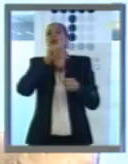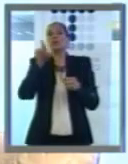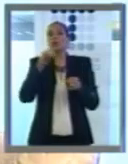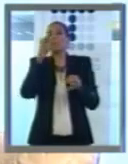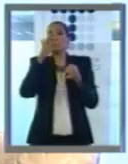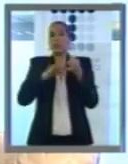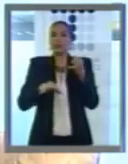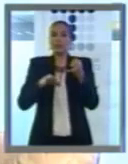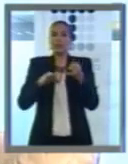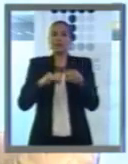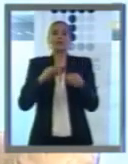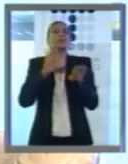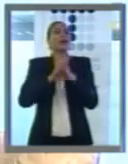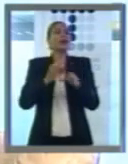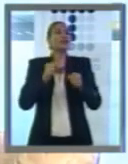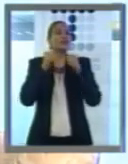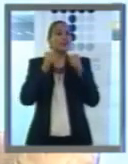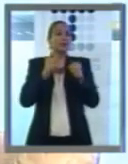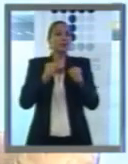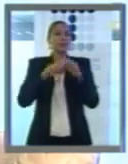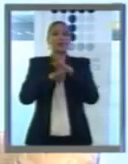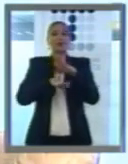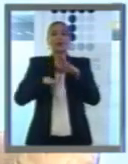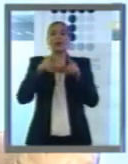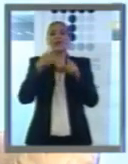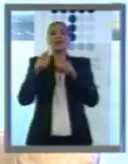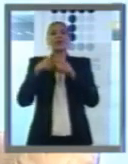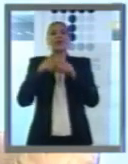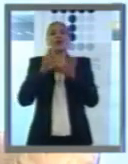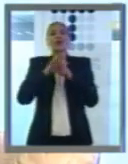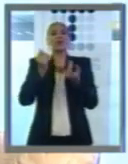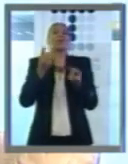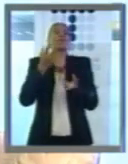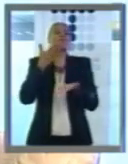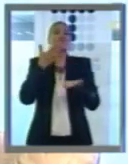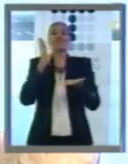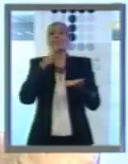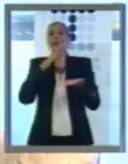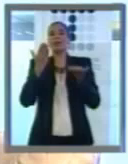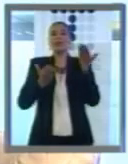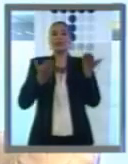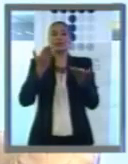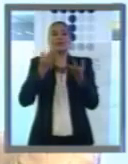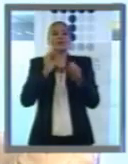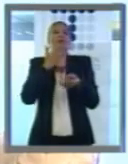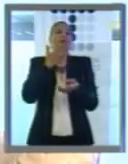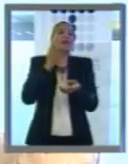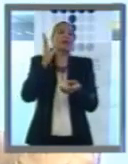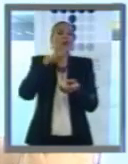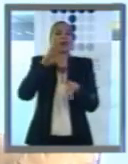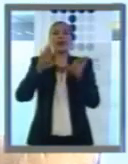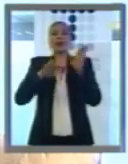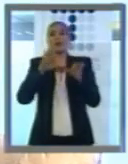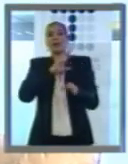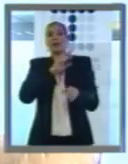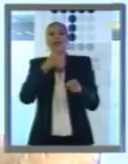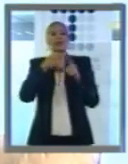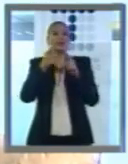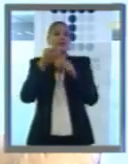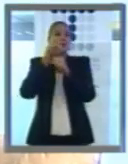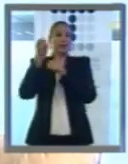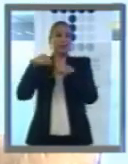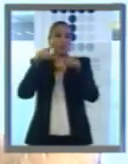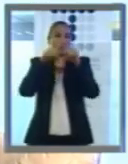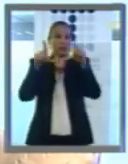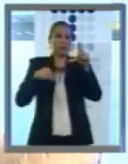finalmente fortalecer los mecanismos de pesos y contrapesos, que en particular en las entidades federativas pues esto